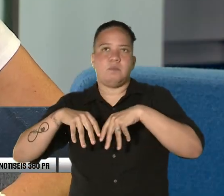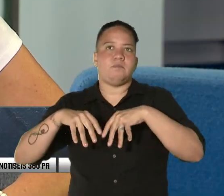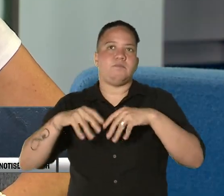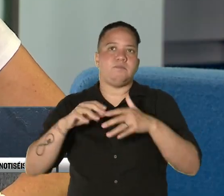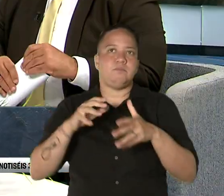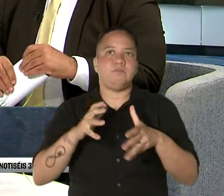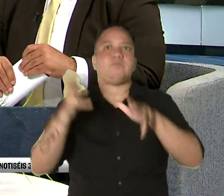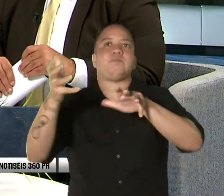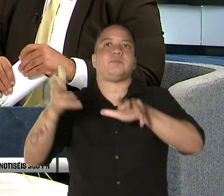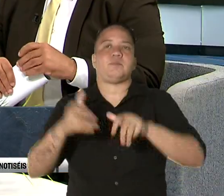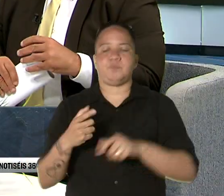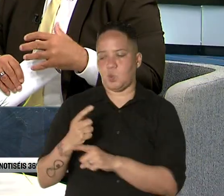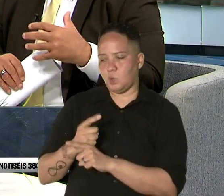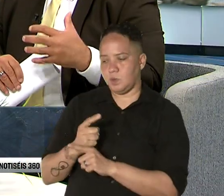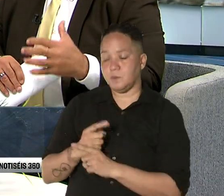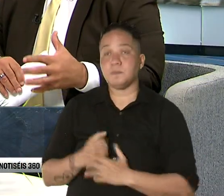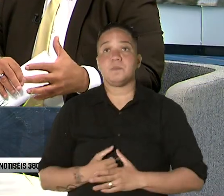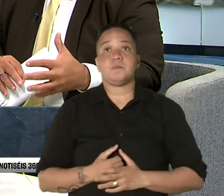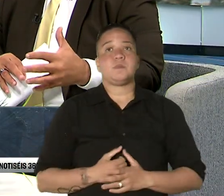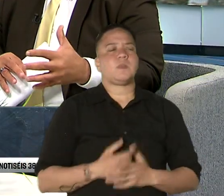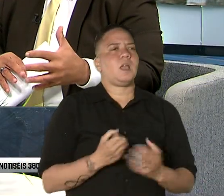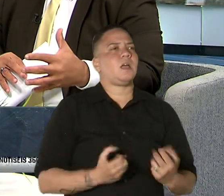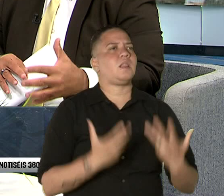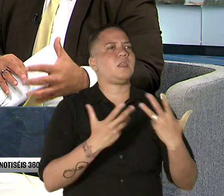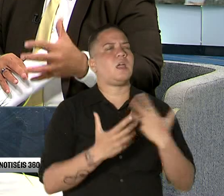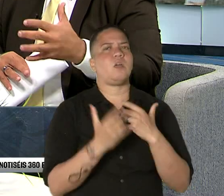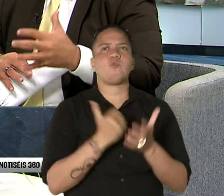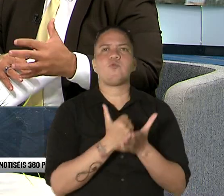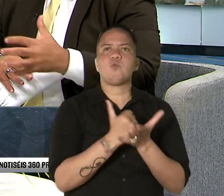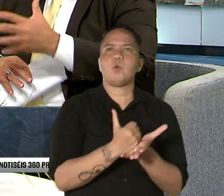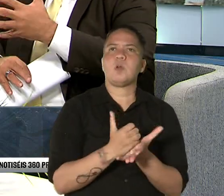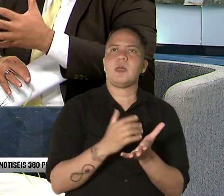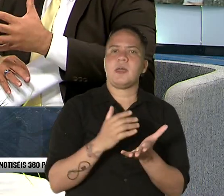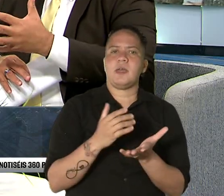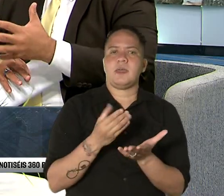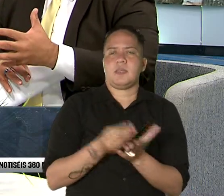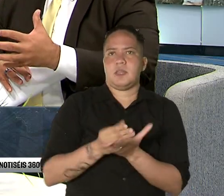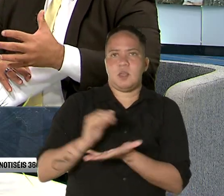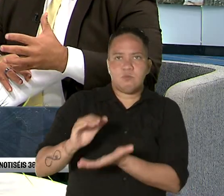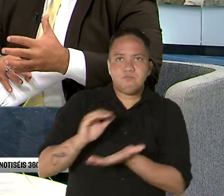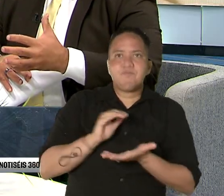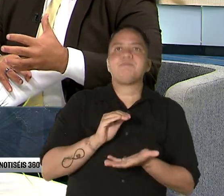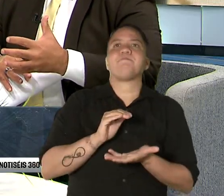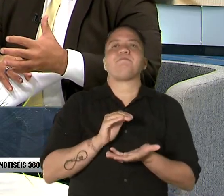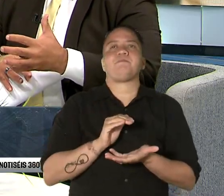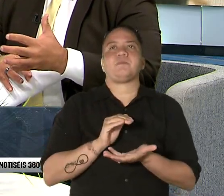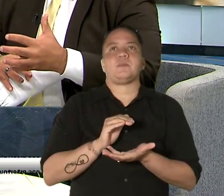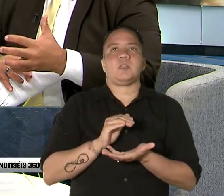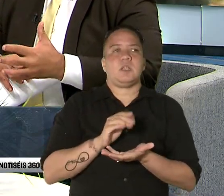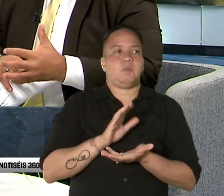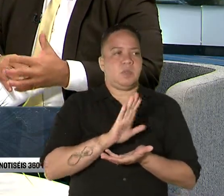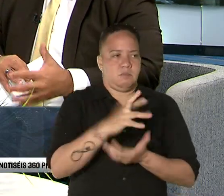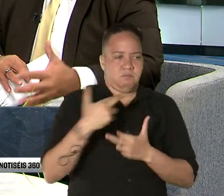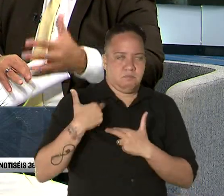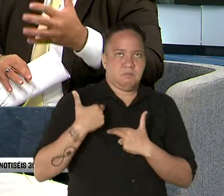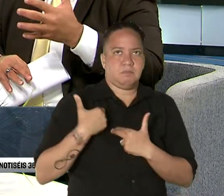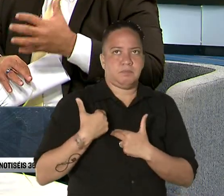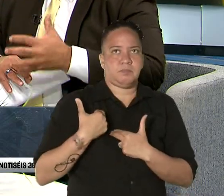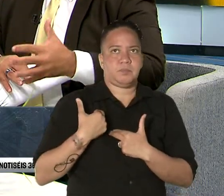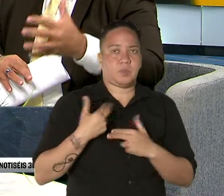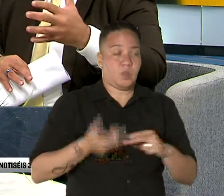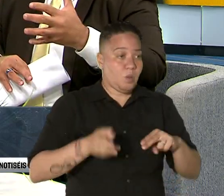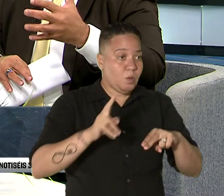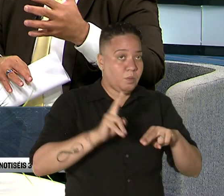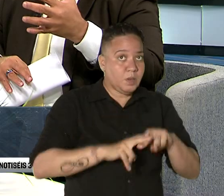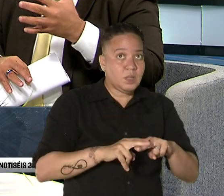en cuanto a la cantidad de ayuda y a la cantidad de dinero que se recibe y que usted muy bien tiene bajo esa responsabilidad el incremento